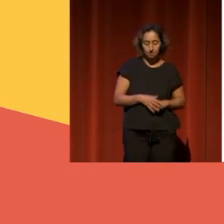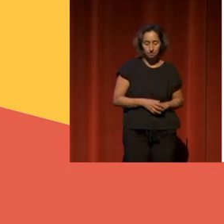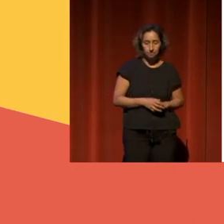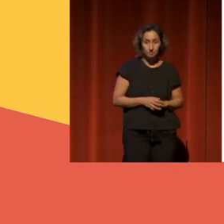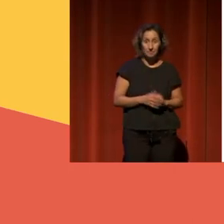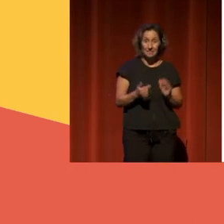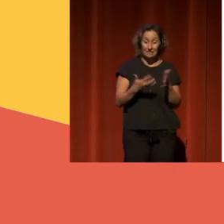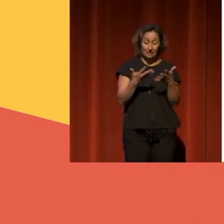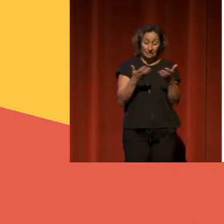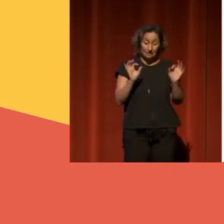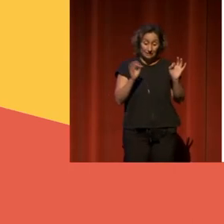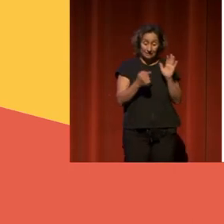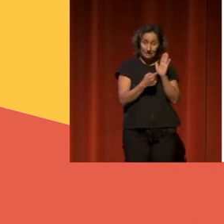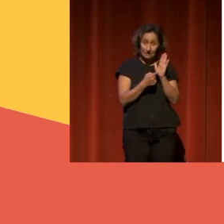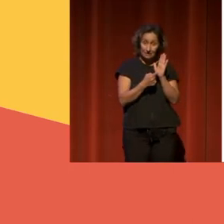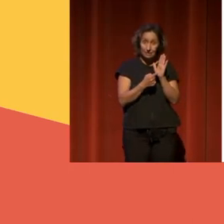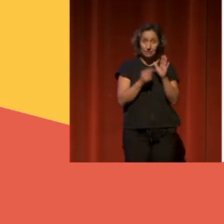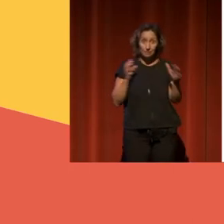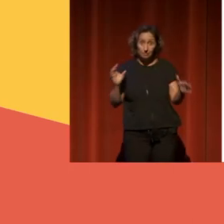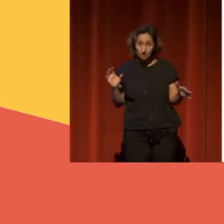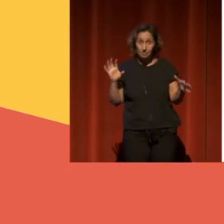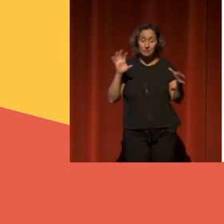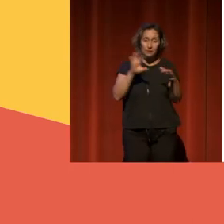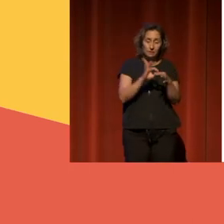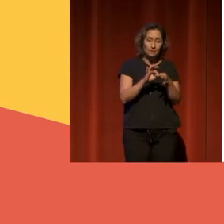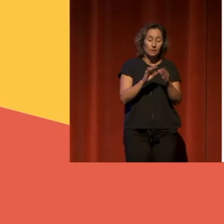este principio, las bibliotecas